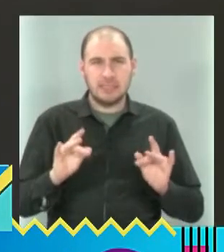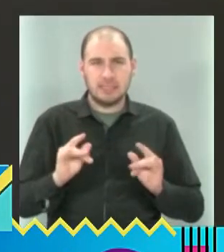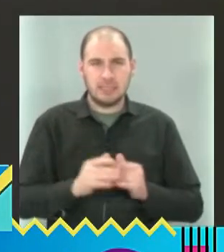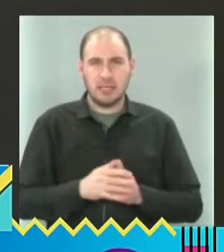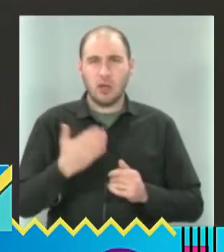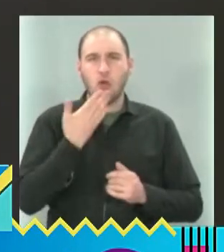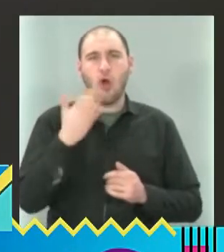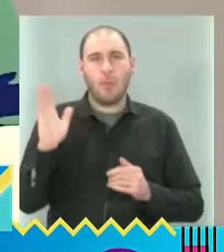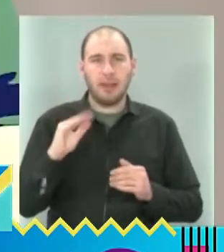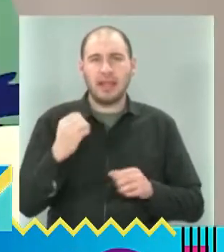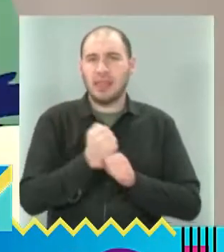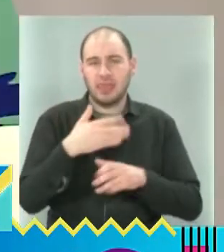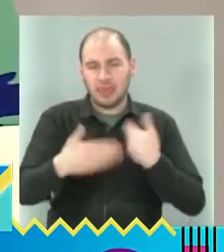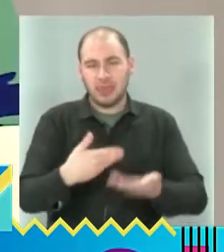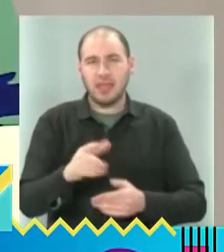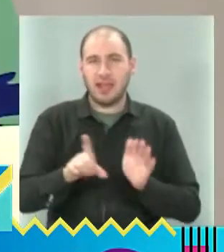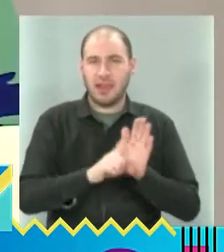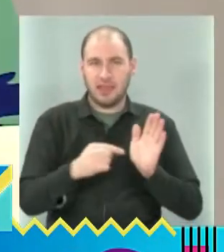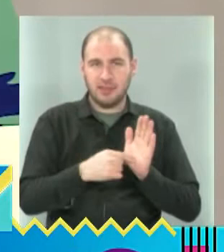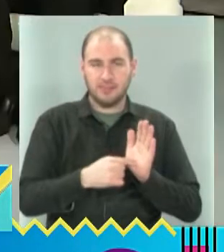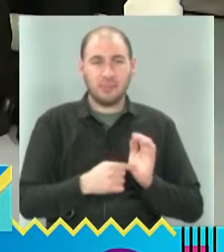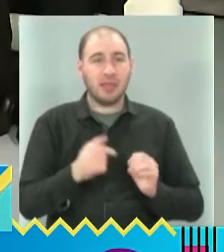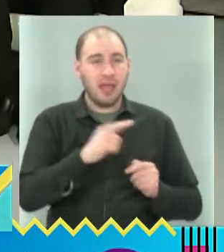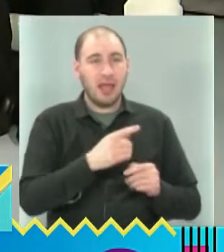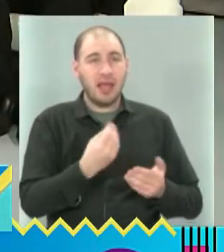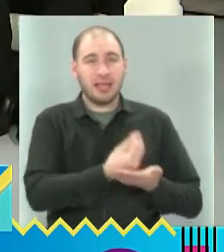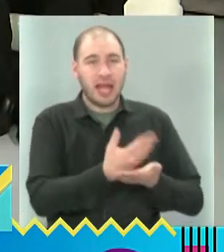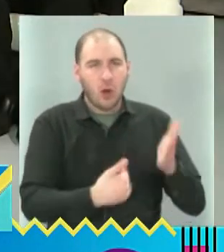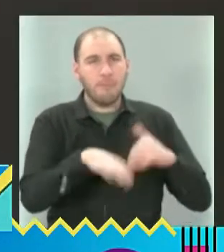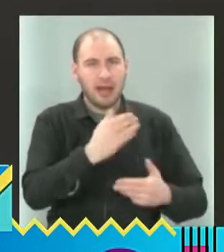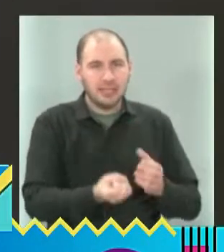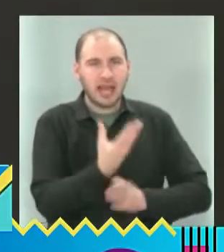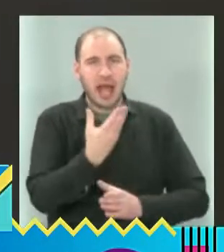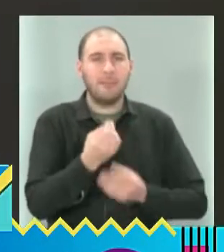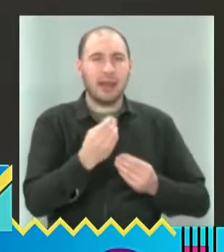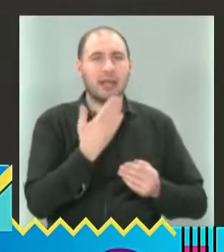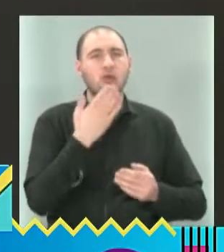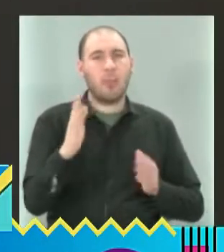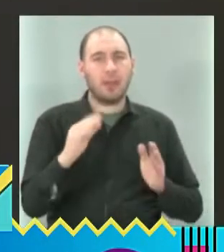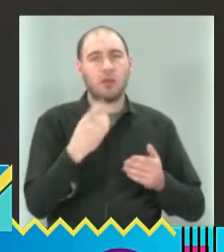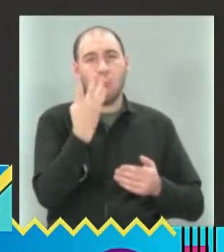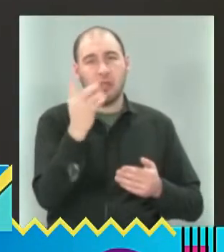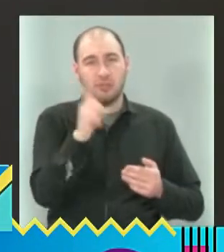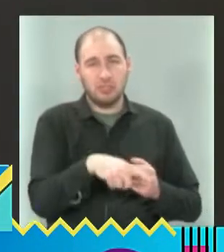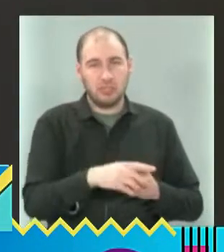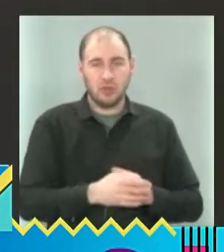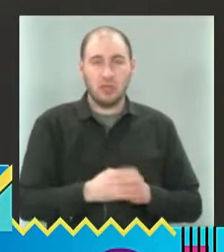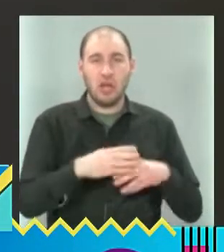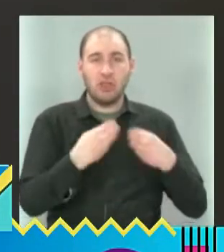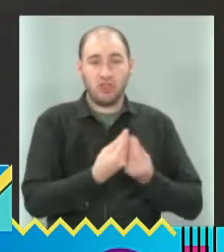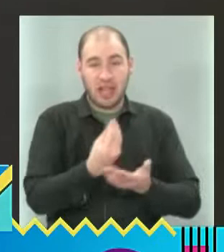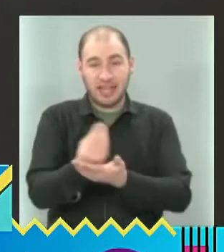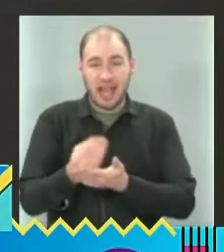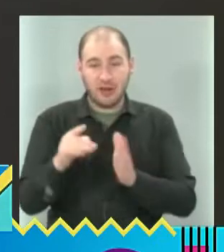el cumplimiento operativo de la ley. O sea, habría que generar más puestos de trabajo para poder cumplir con ese 4%. O sea, con la planta